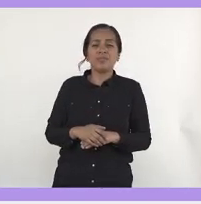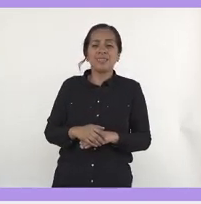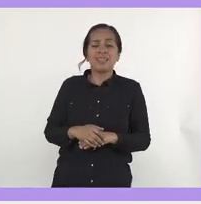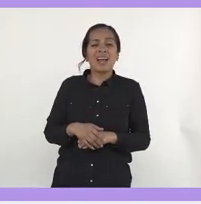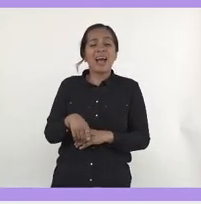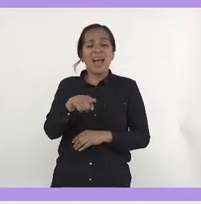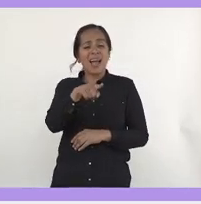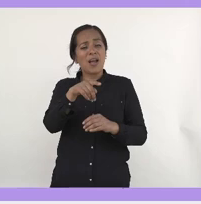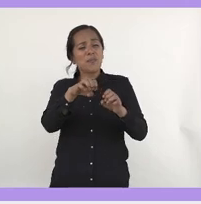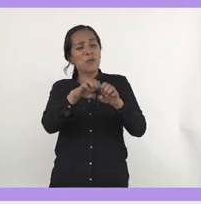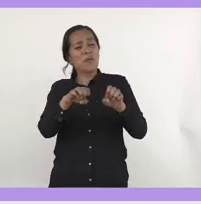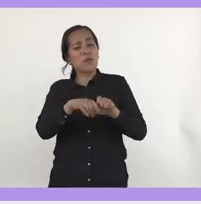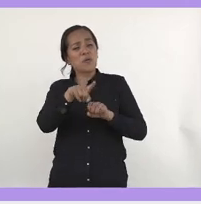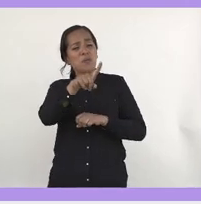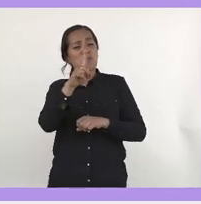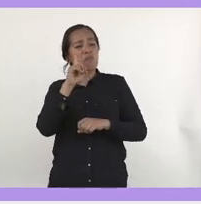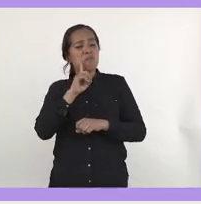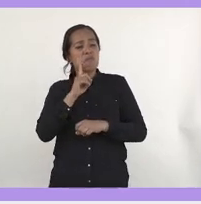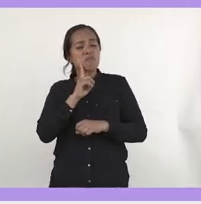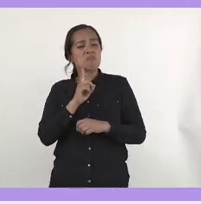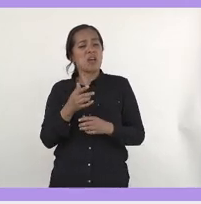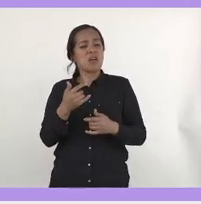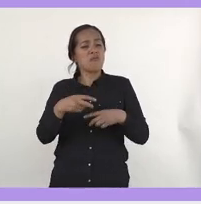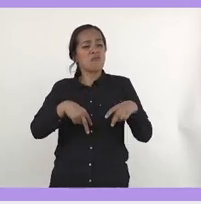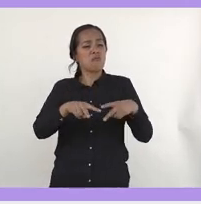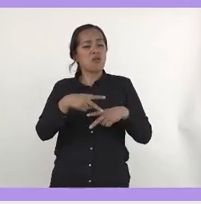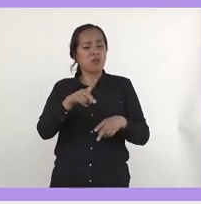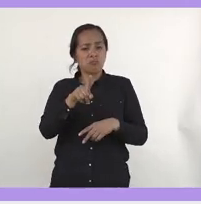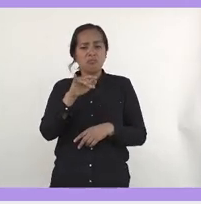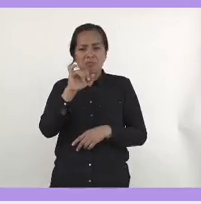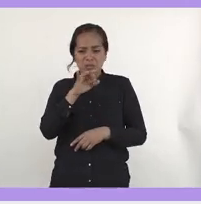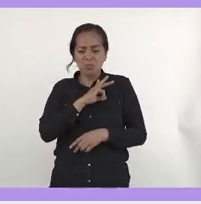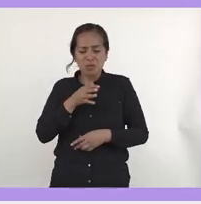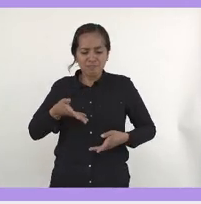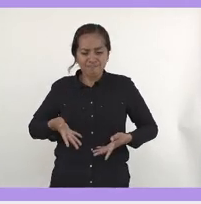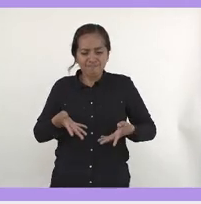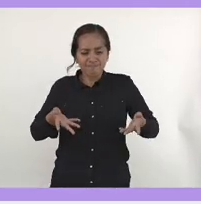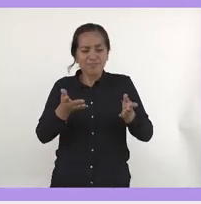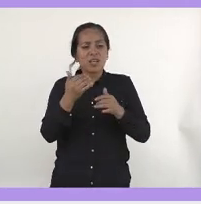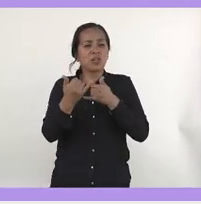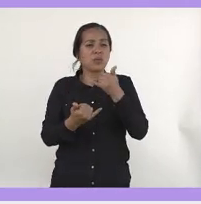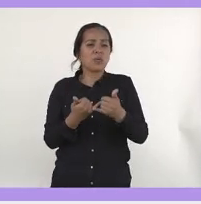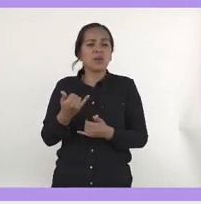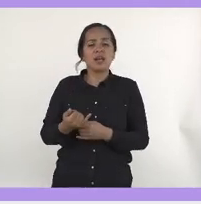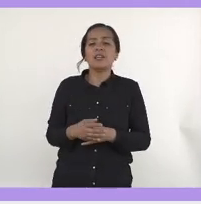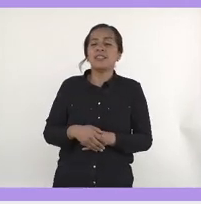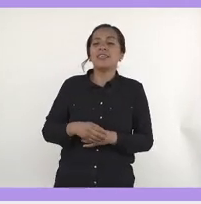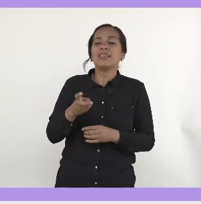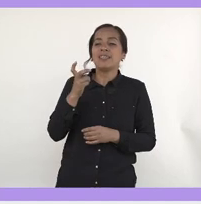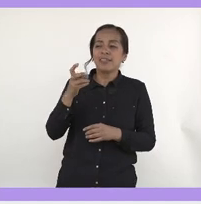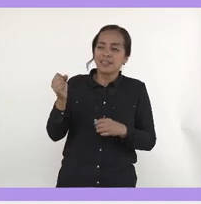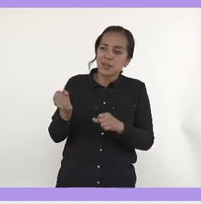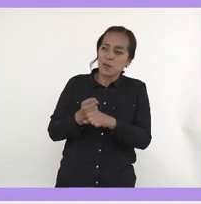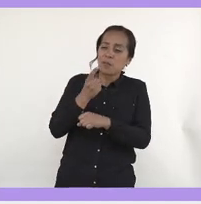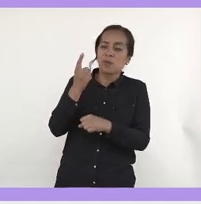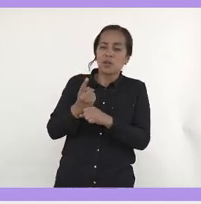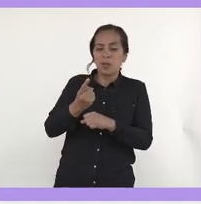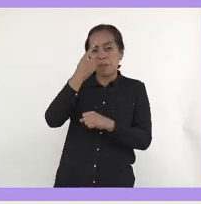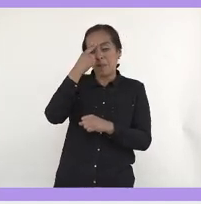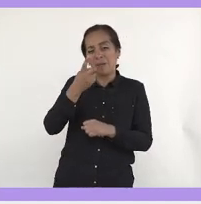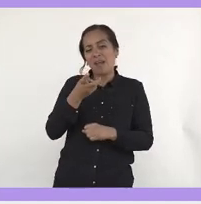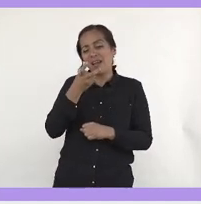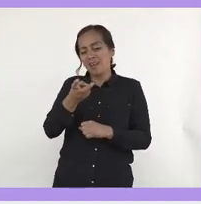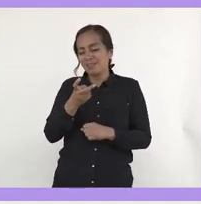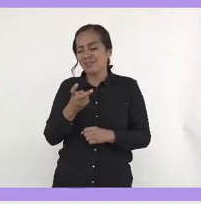hay un grupito de niñas y puedo ir y pues sí son niñas Voy a jugar no Entonces se presta también a esta oportunidad para ese tipo de